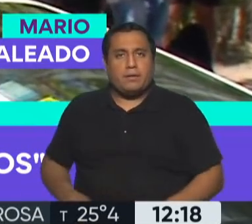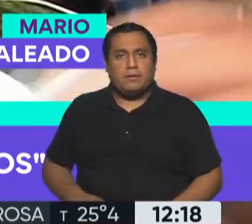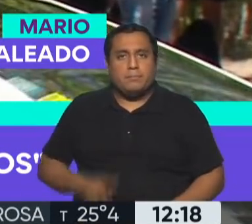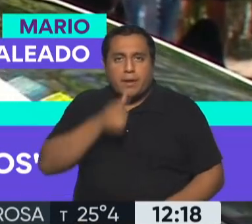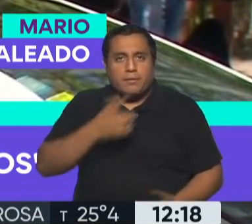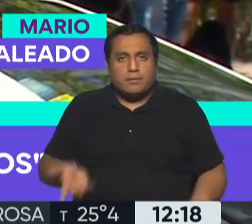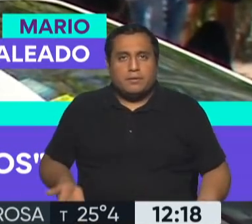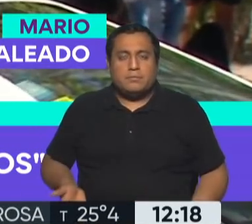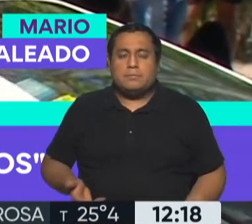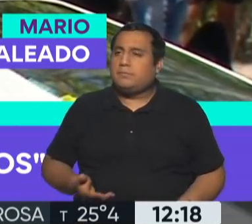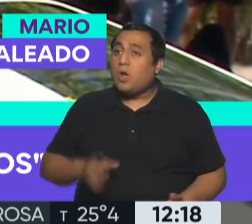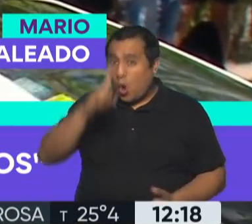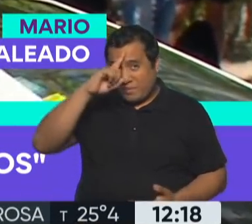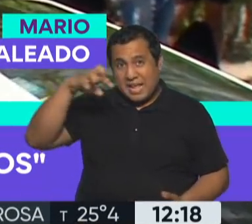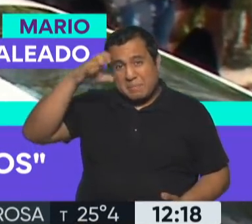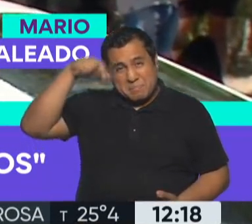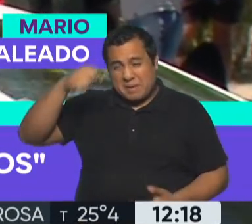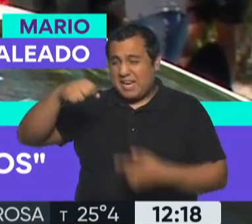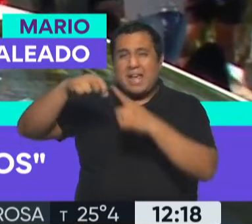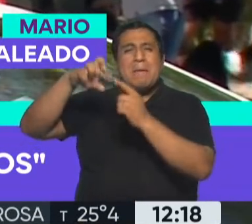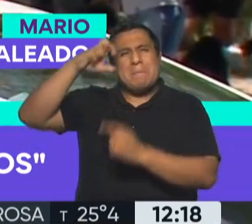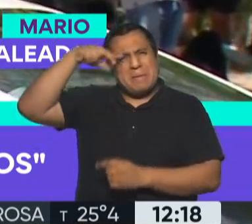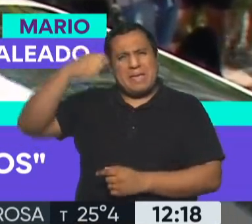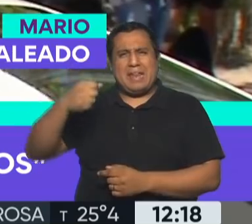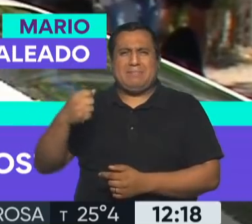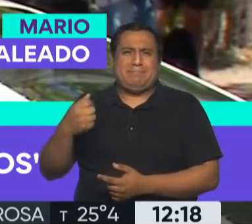Pena, así como se llama, da pena.